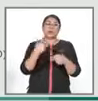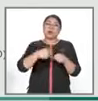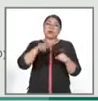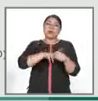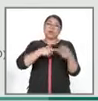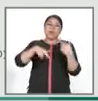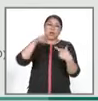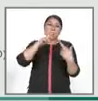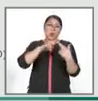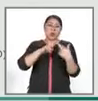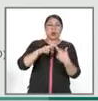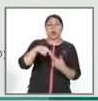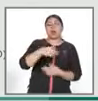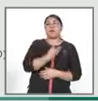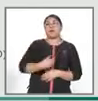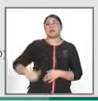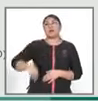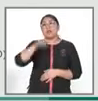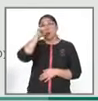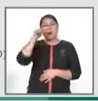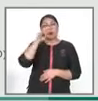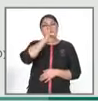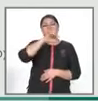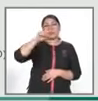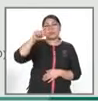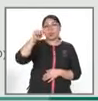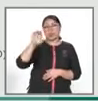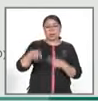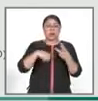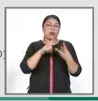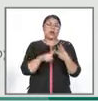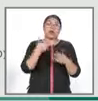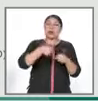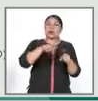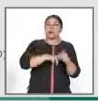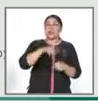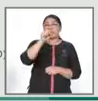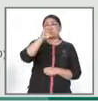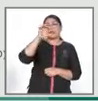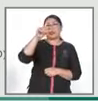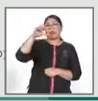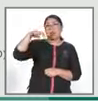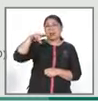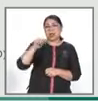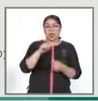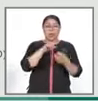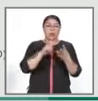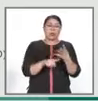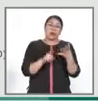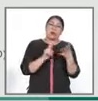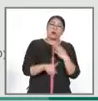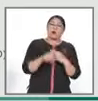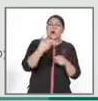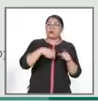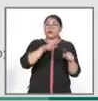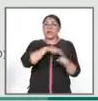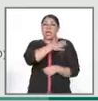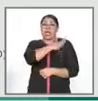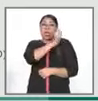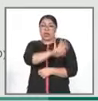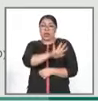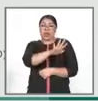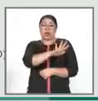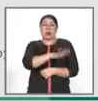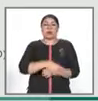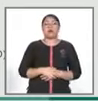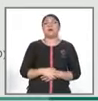Regional presidente Juárez del is el hospital iscotel de Sedena el hospital general dror Aurelio valdivieso de